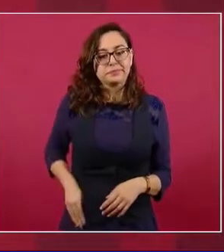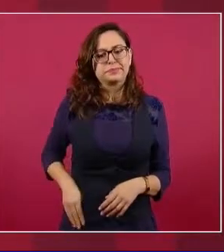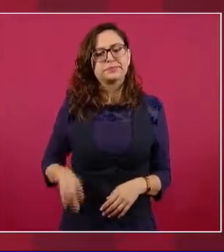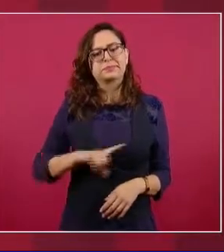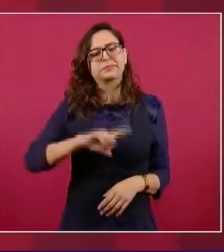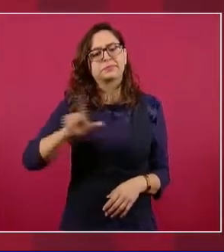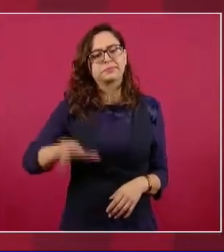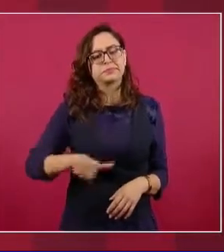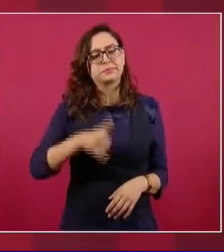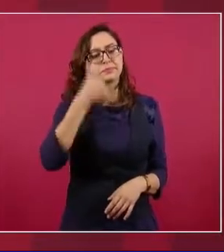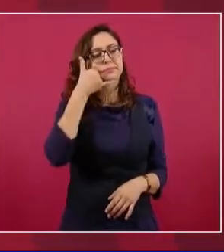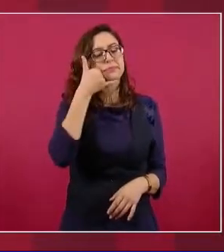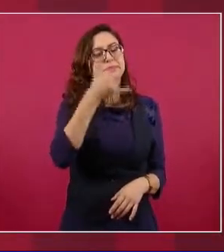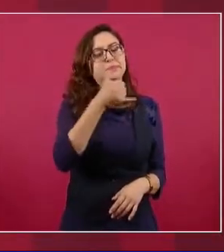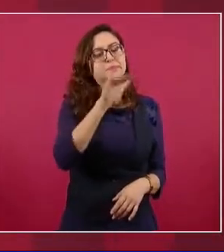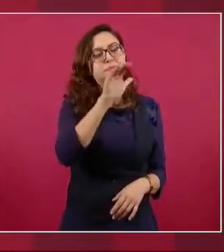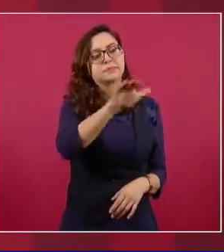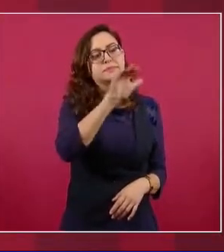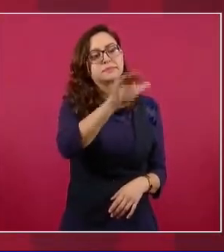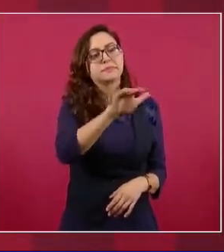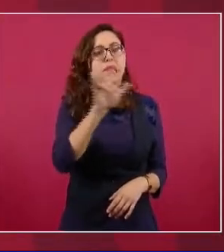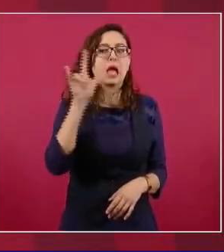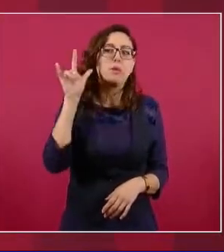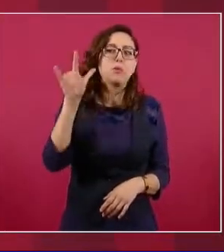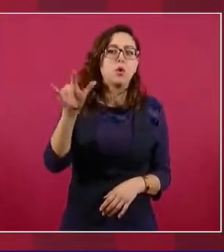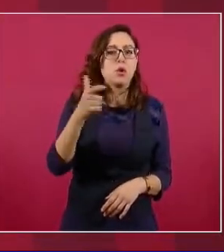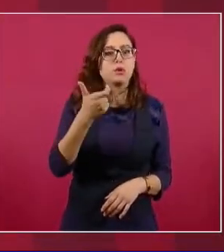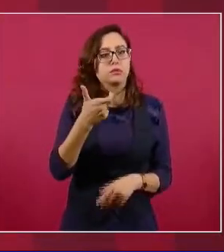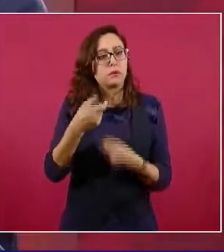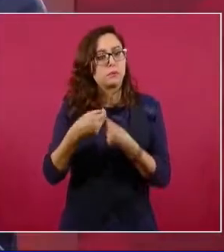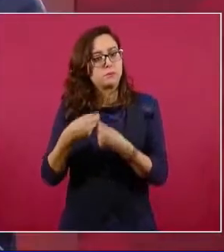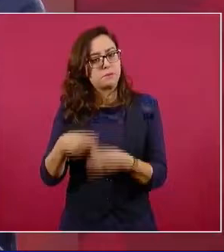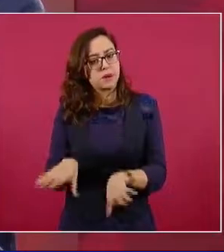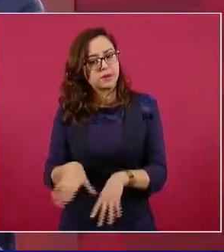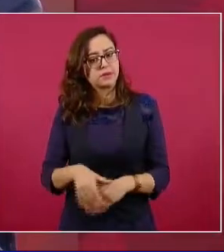usted dejó una cartera, perdió una cartera. Sí.